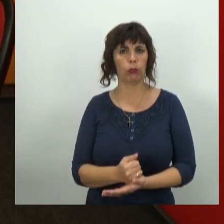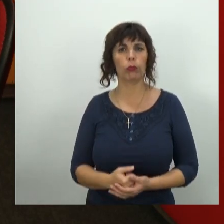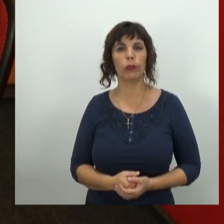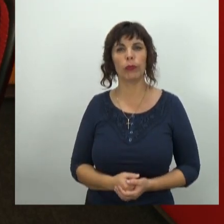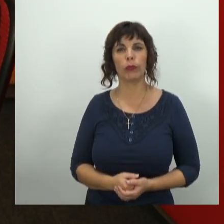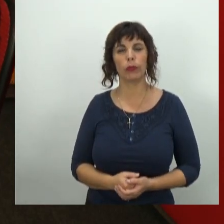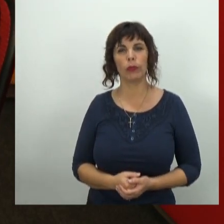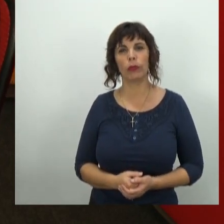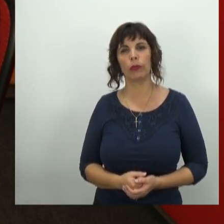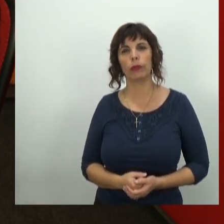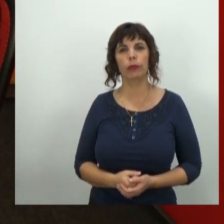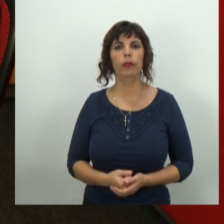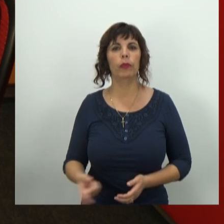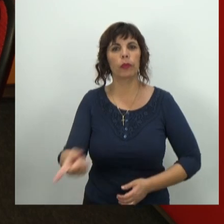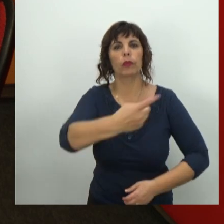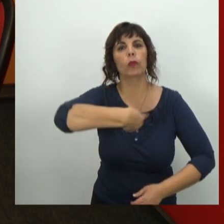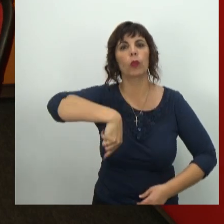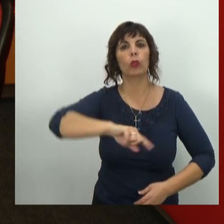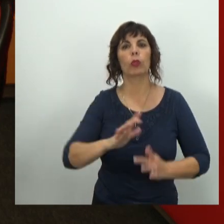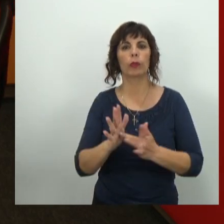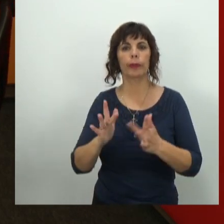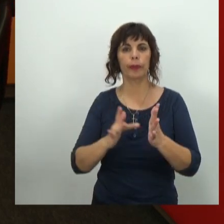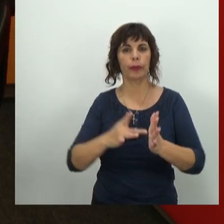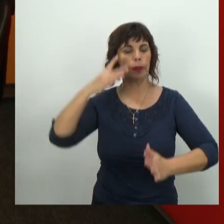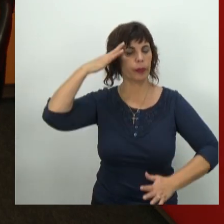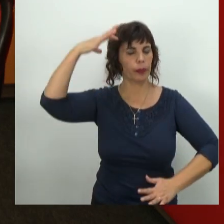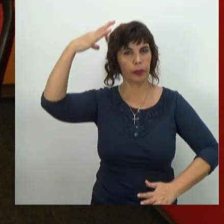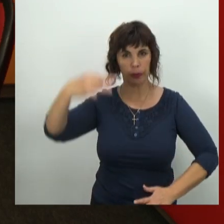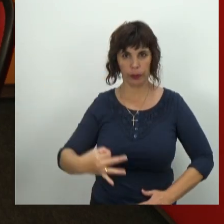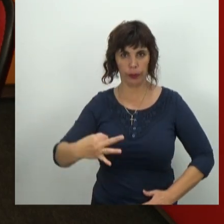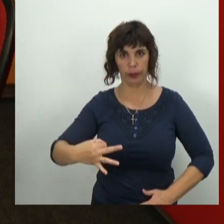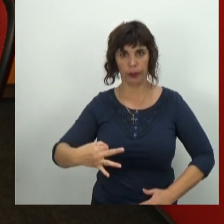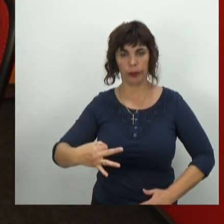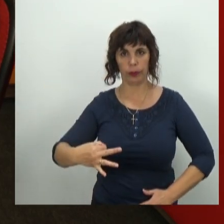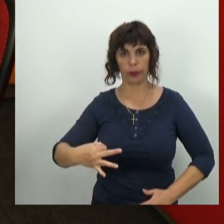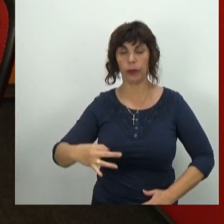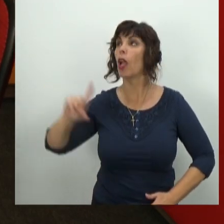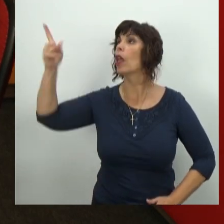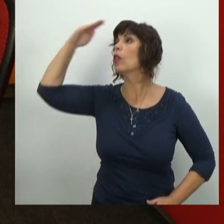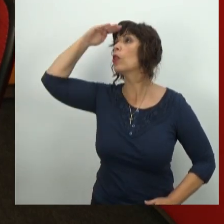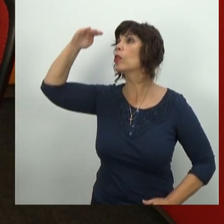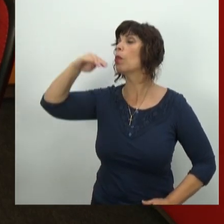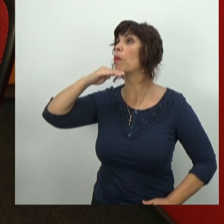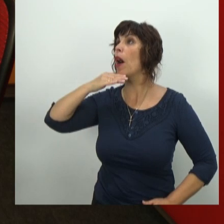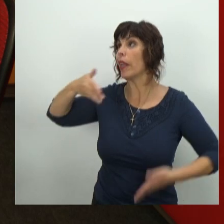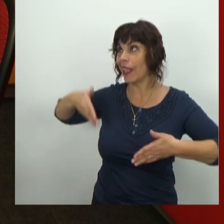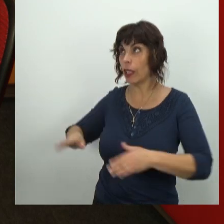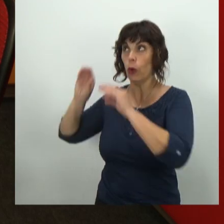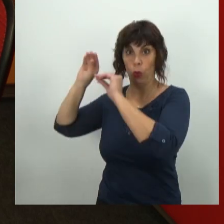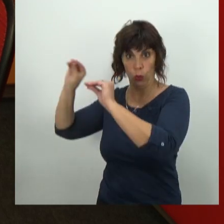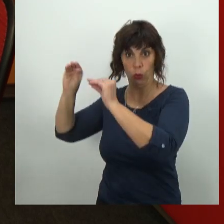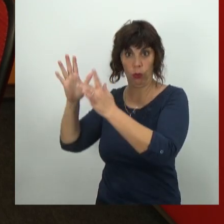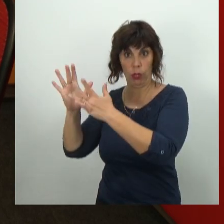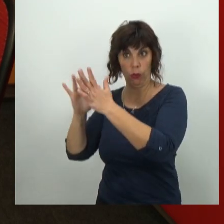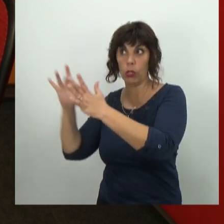Nosotros creemos en Jesucristo, que fue enviado por Dios el Padre y